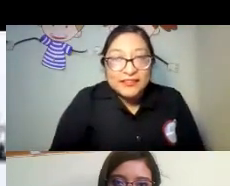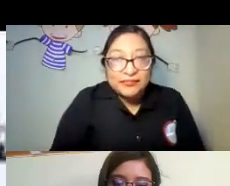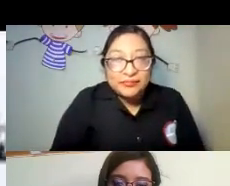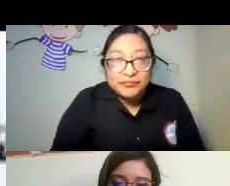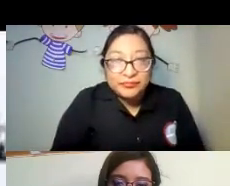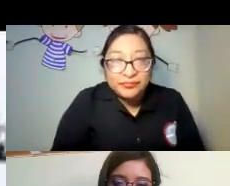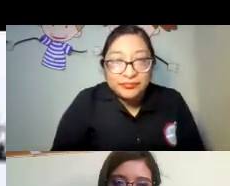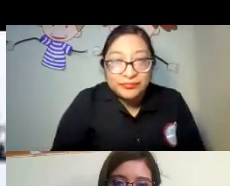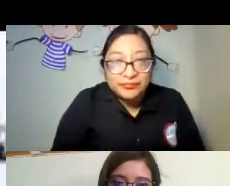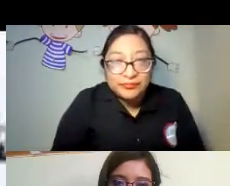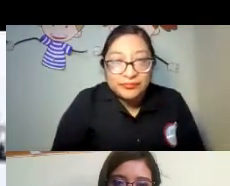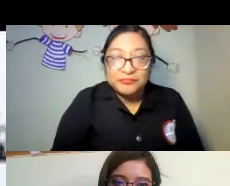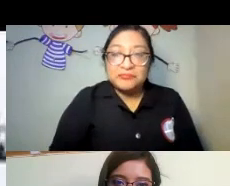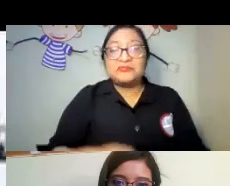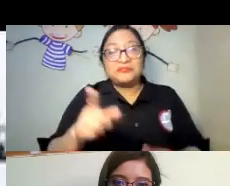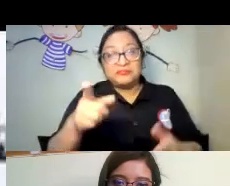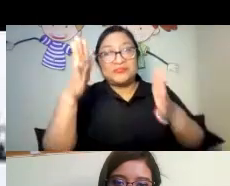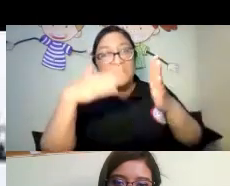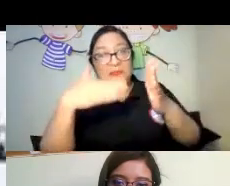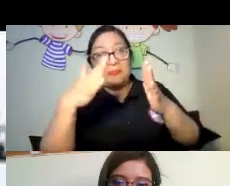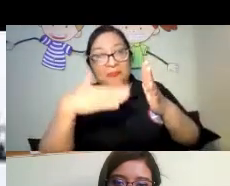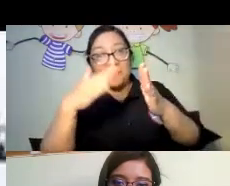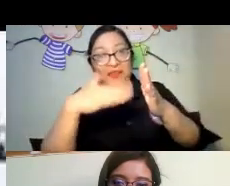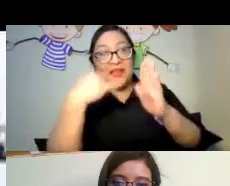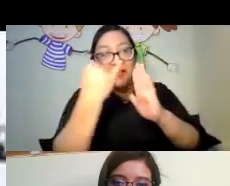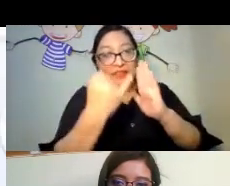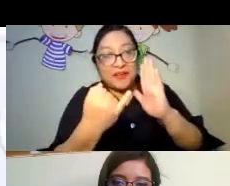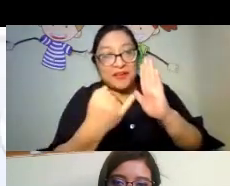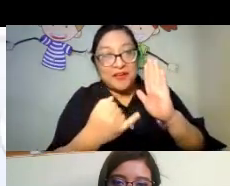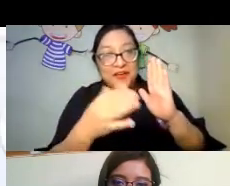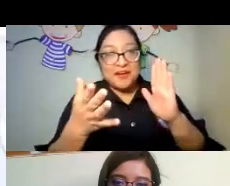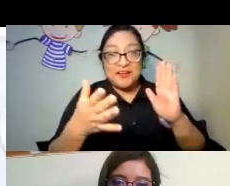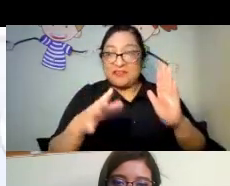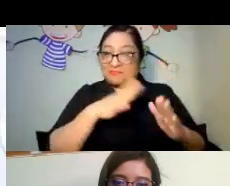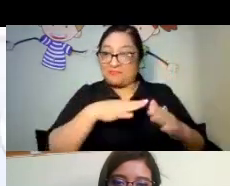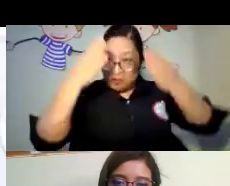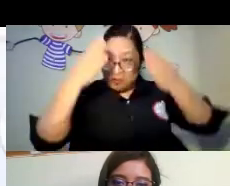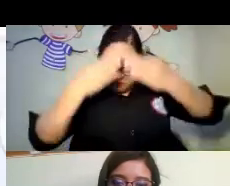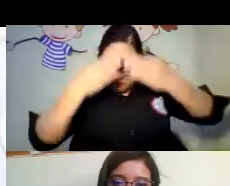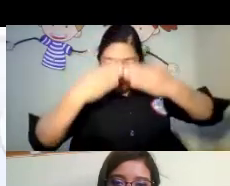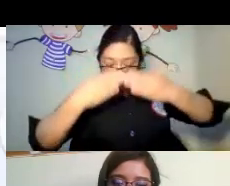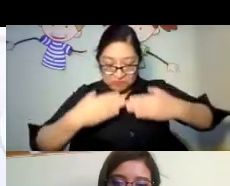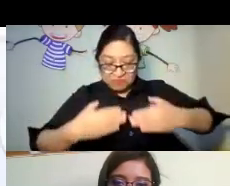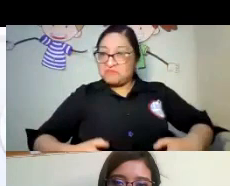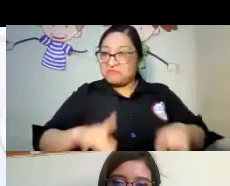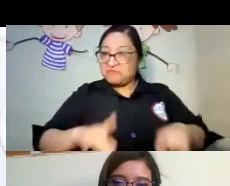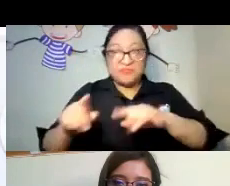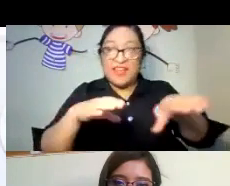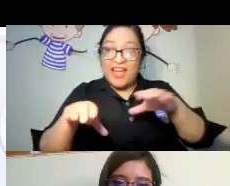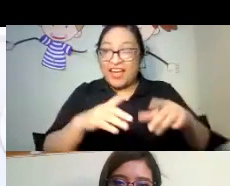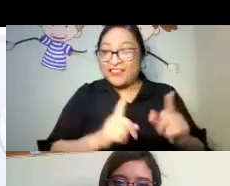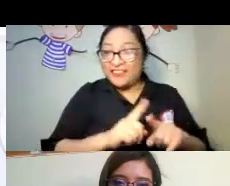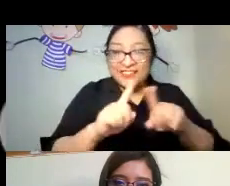Están jugando, están pintando, tienen sus disfraces de diferentes actividades que se han realizado en el